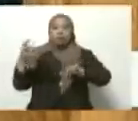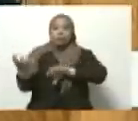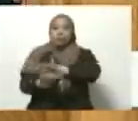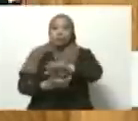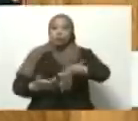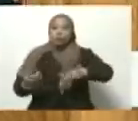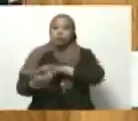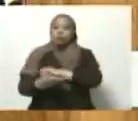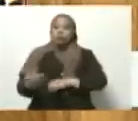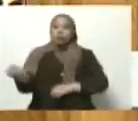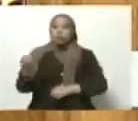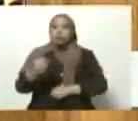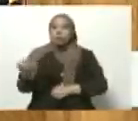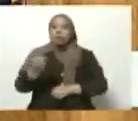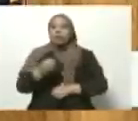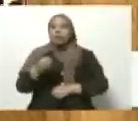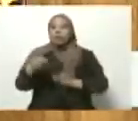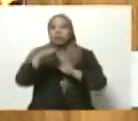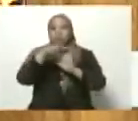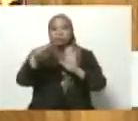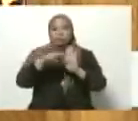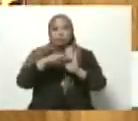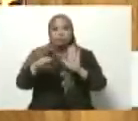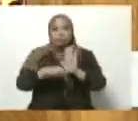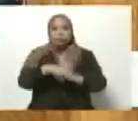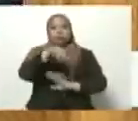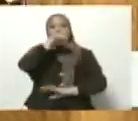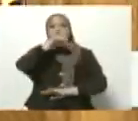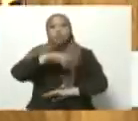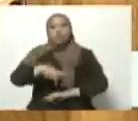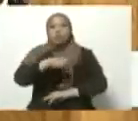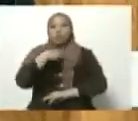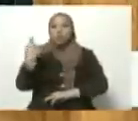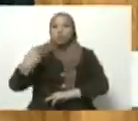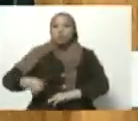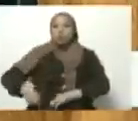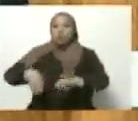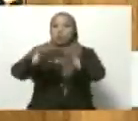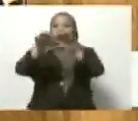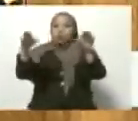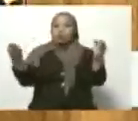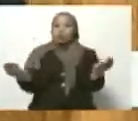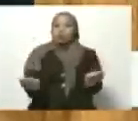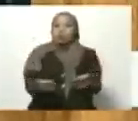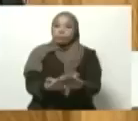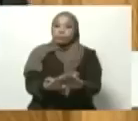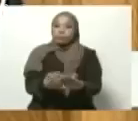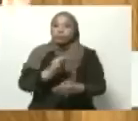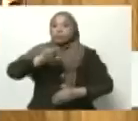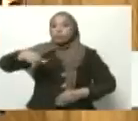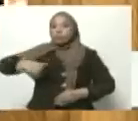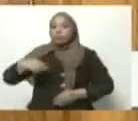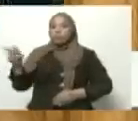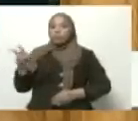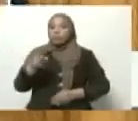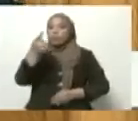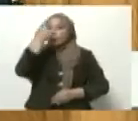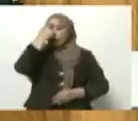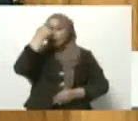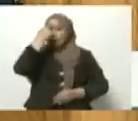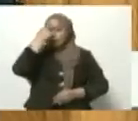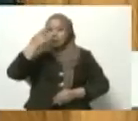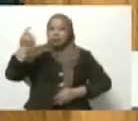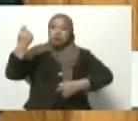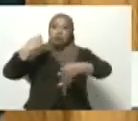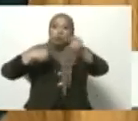la mayor ola de medidas coercitivas de la historia contra Rusia y el resto del mundo. Nos amenazan a nosotros, a la India y a todos si comerciamos